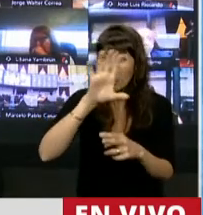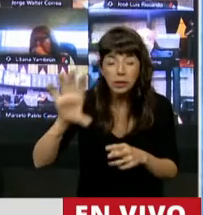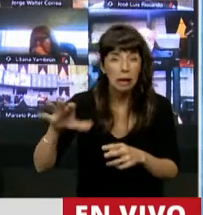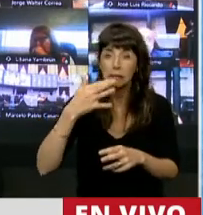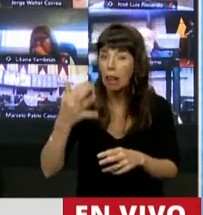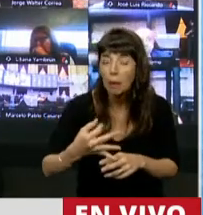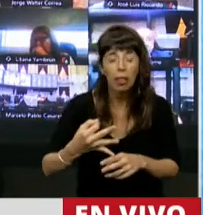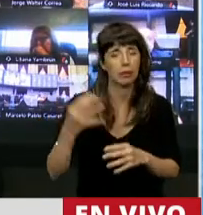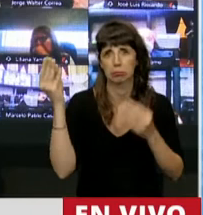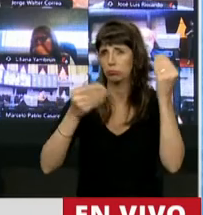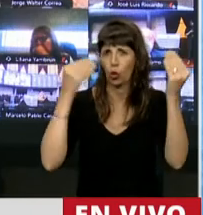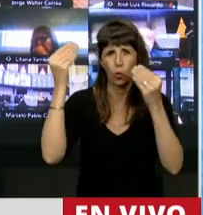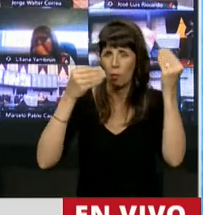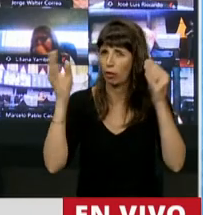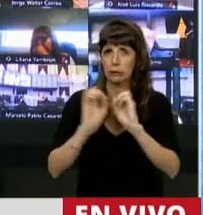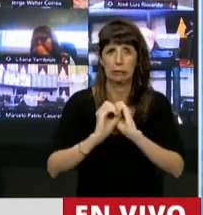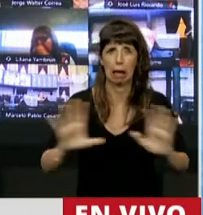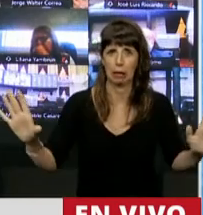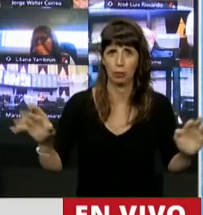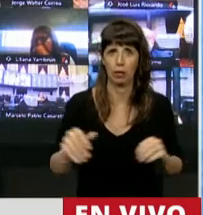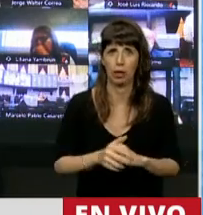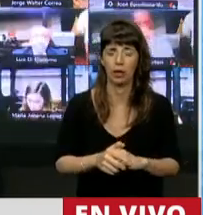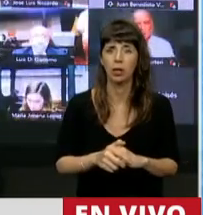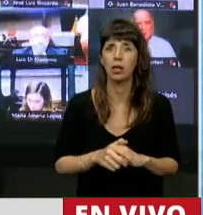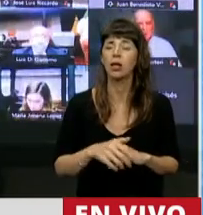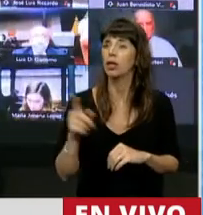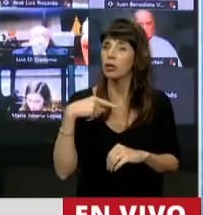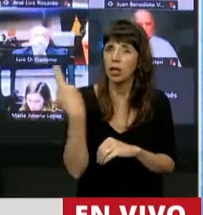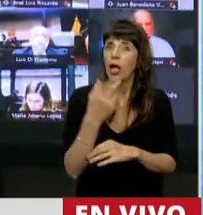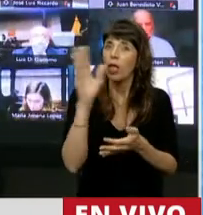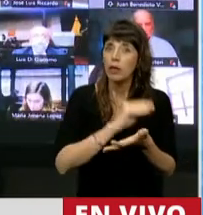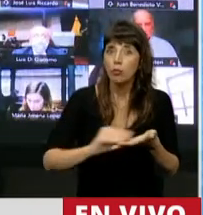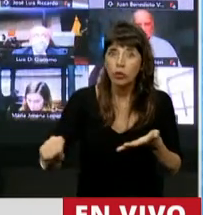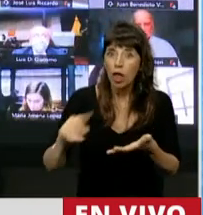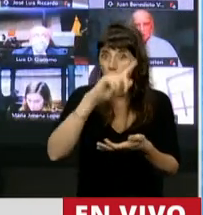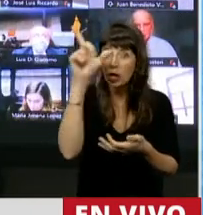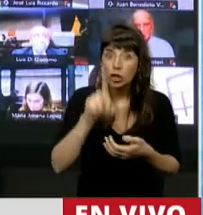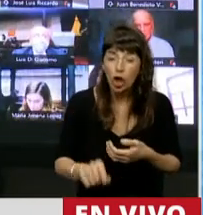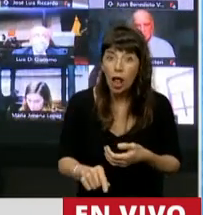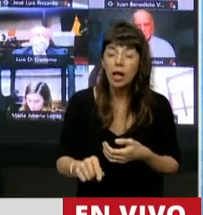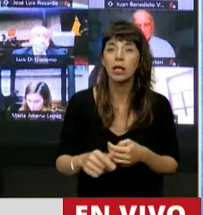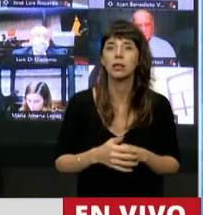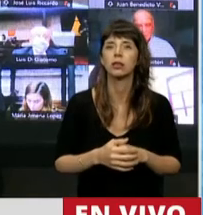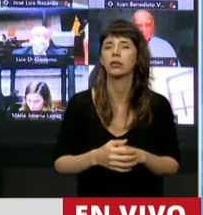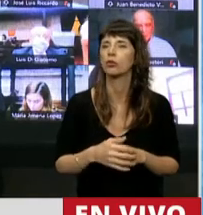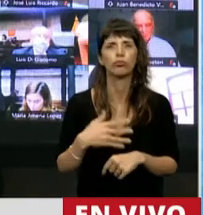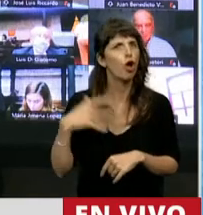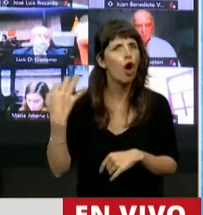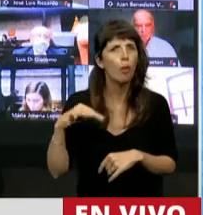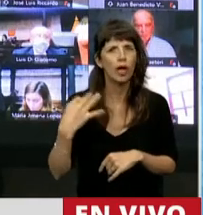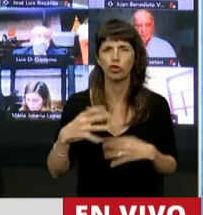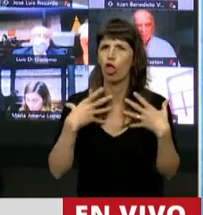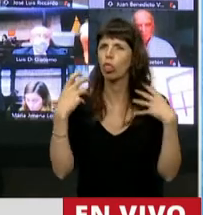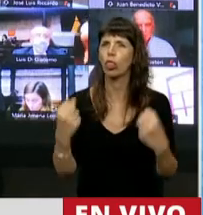ya los diputados de la nación nos obliga a defender y a mantener